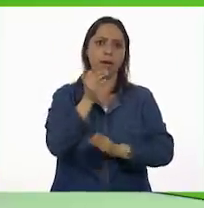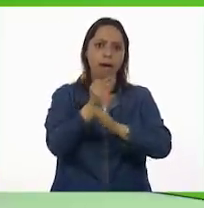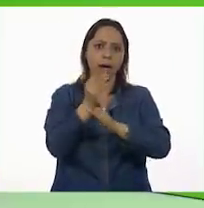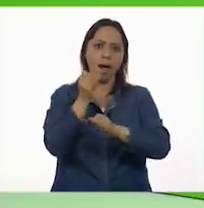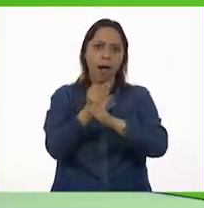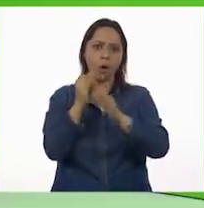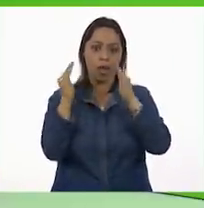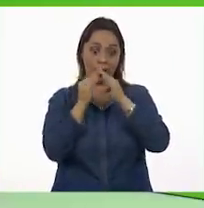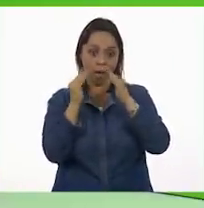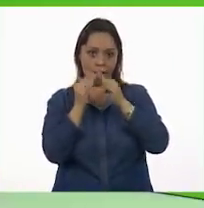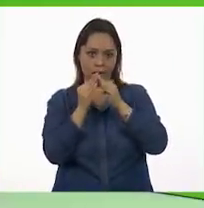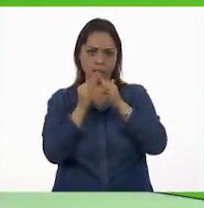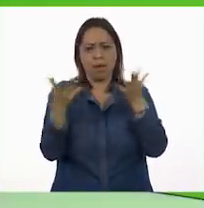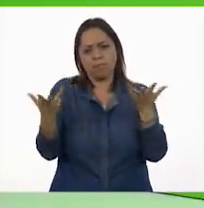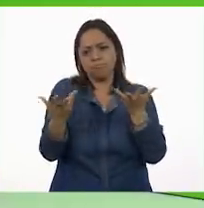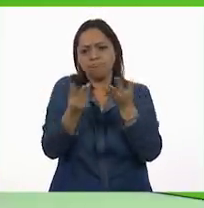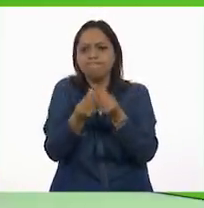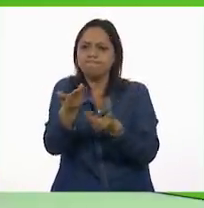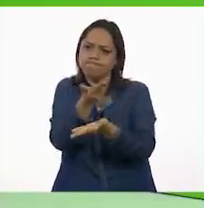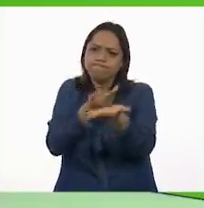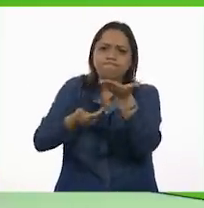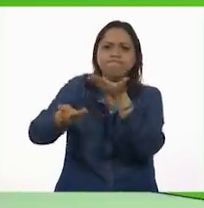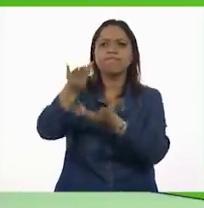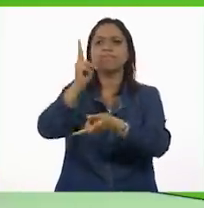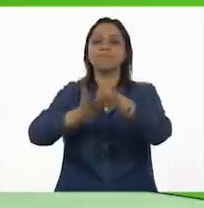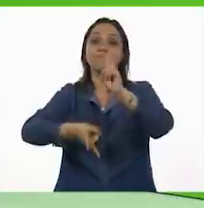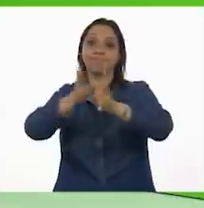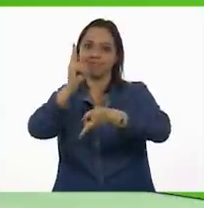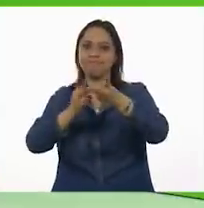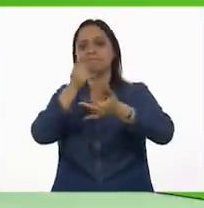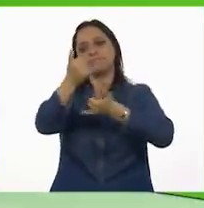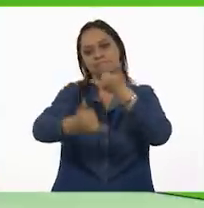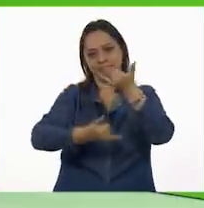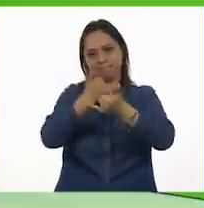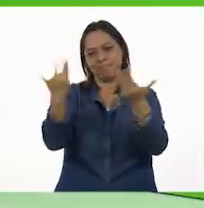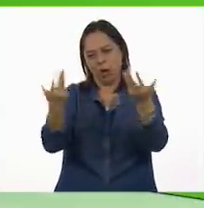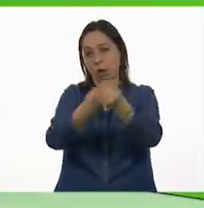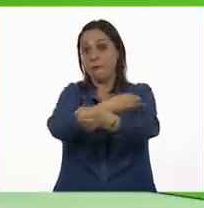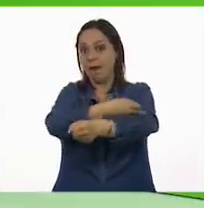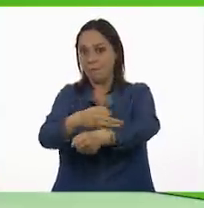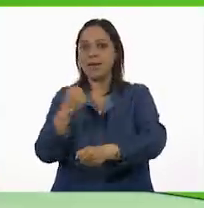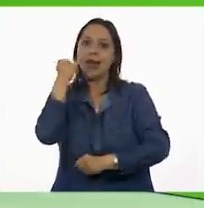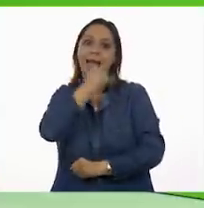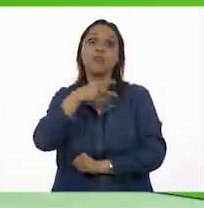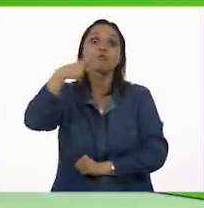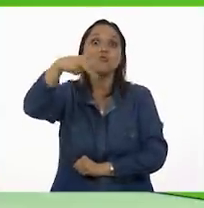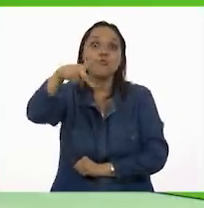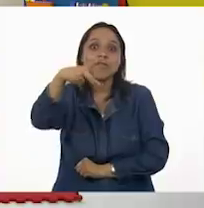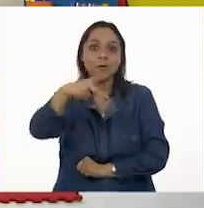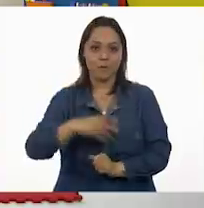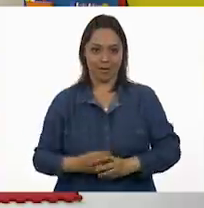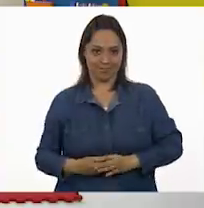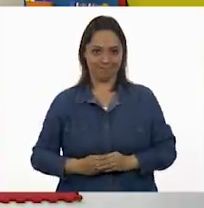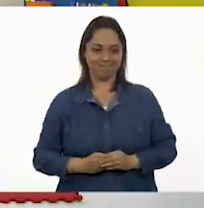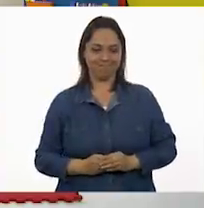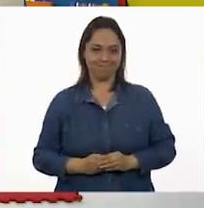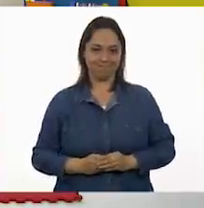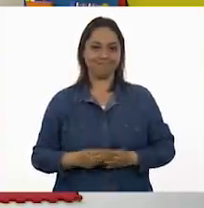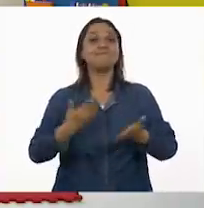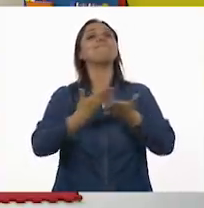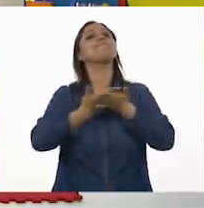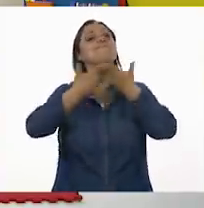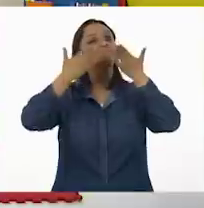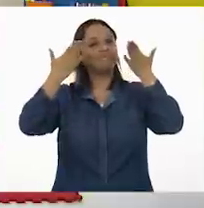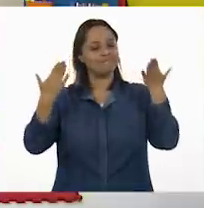que estamos en casa para practicarla y platicas y juegas con tu familia en tu lengua materna? Ahora